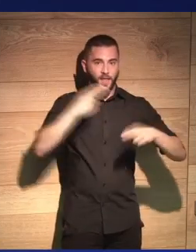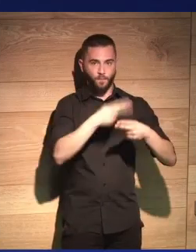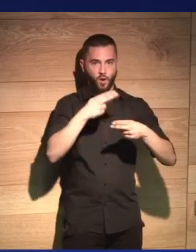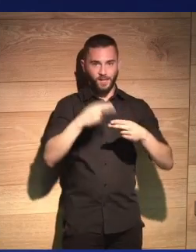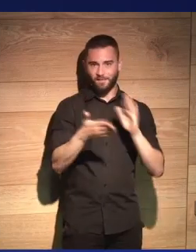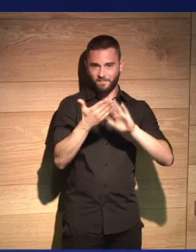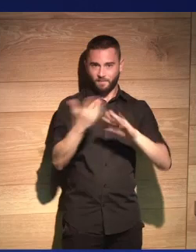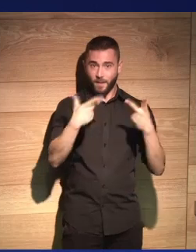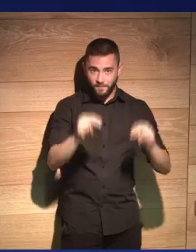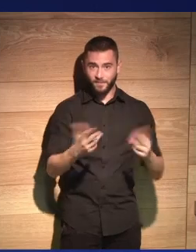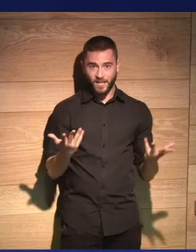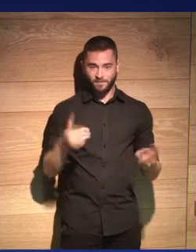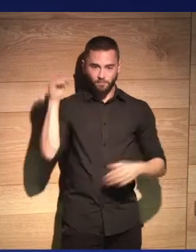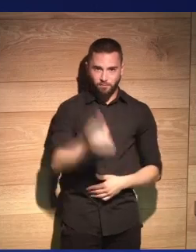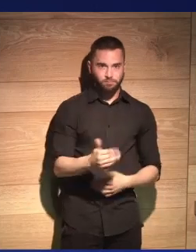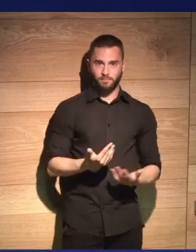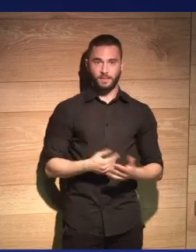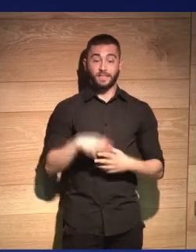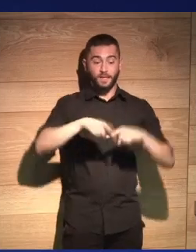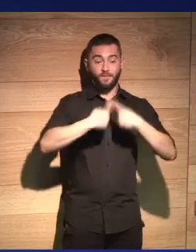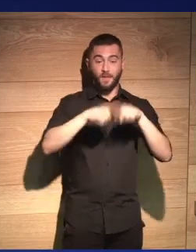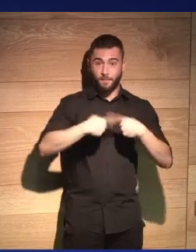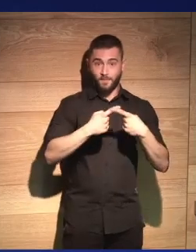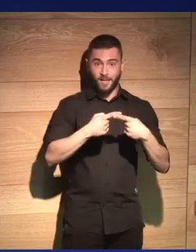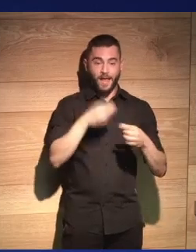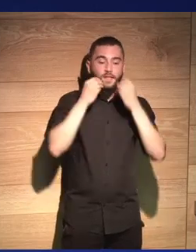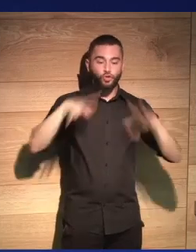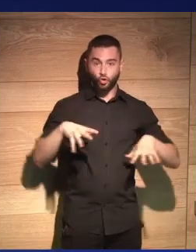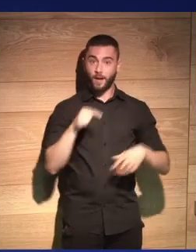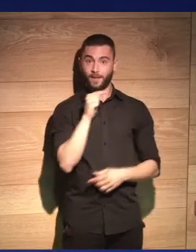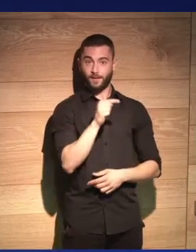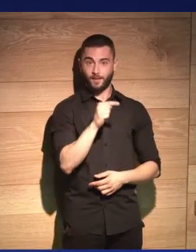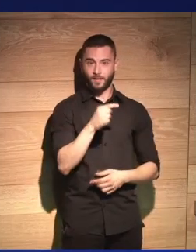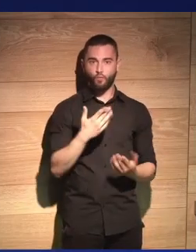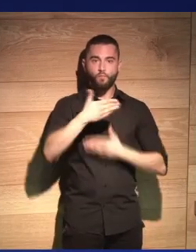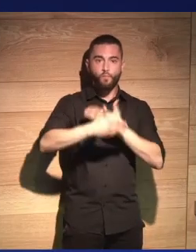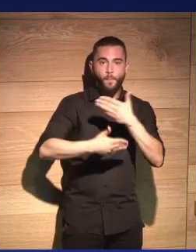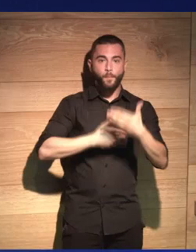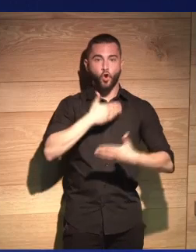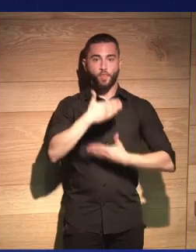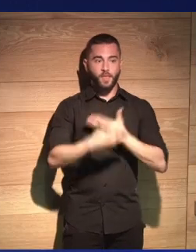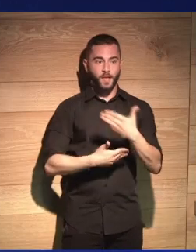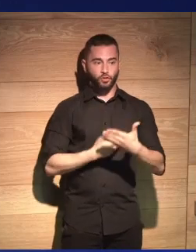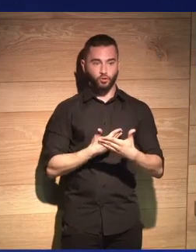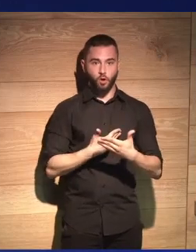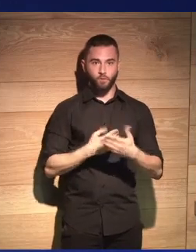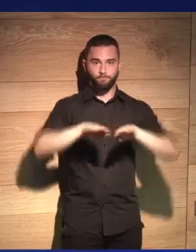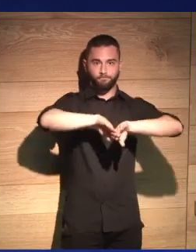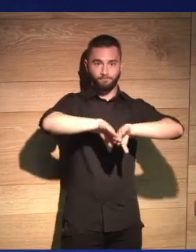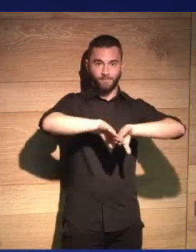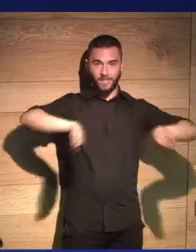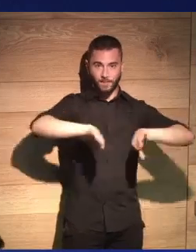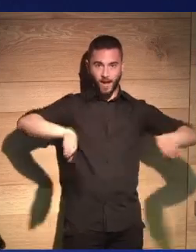también la historia de esta familia que está en un proceso de